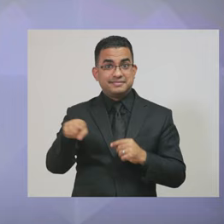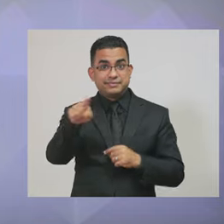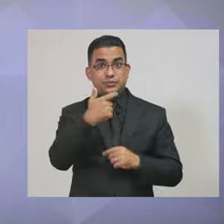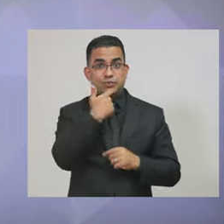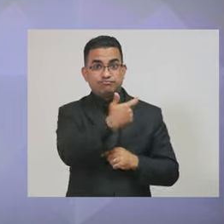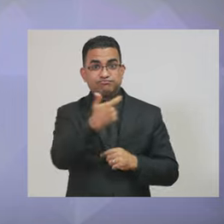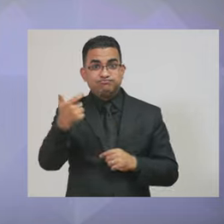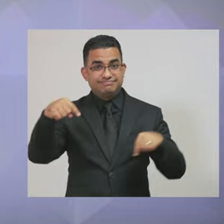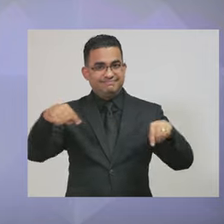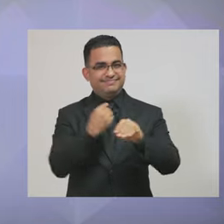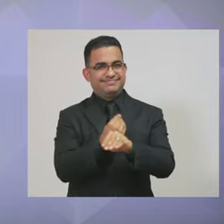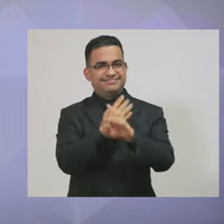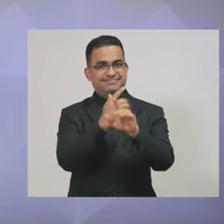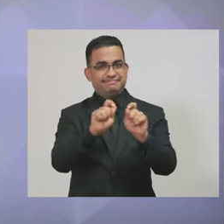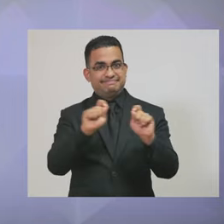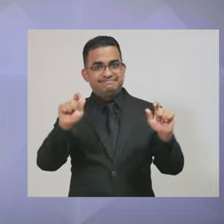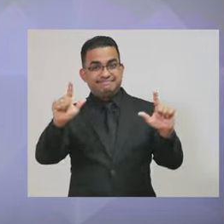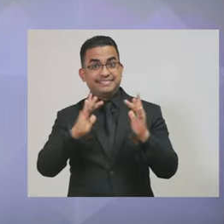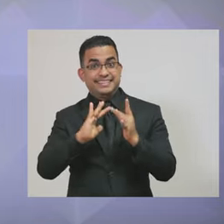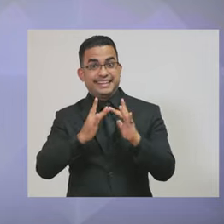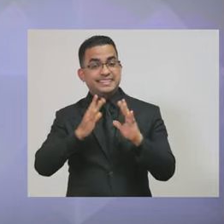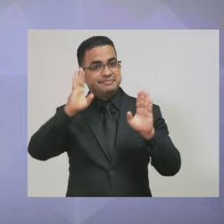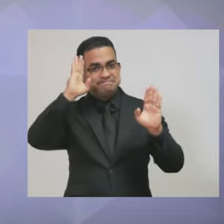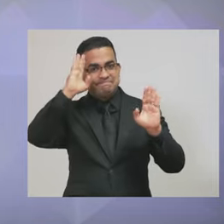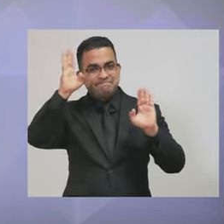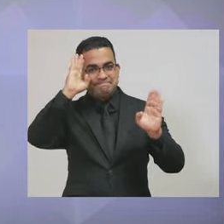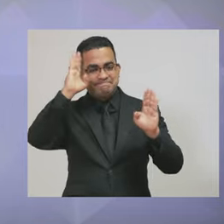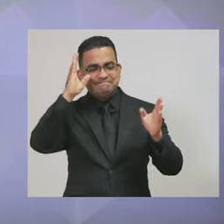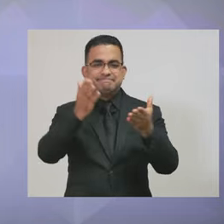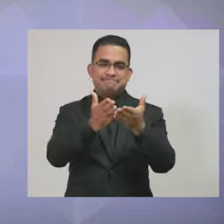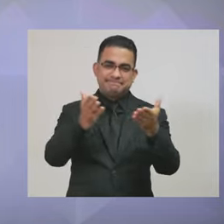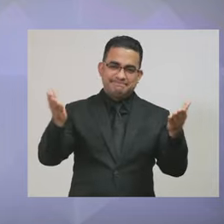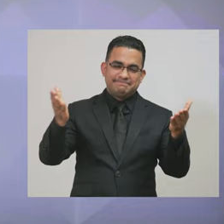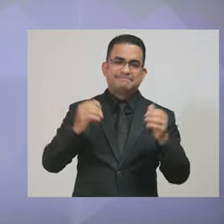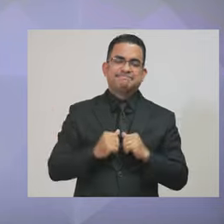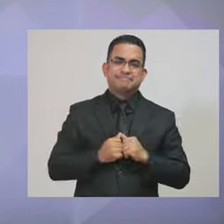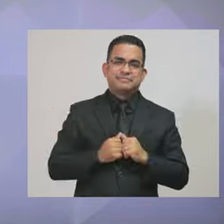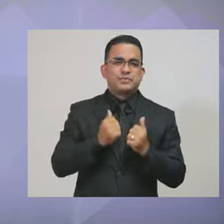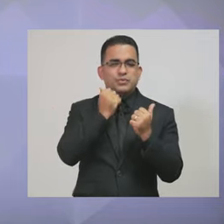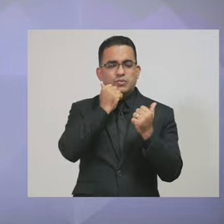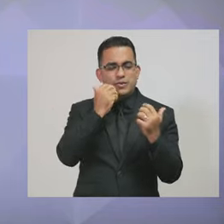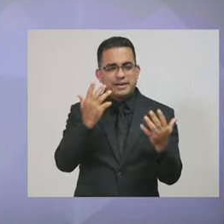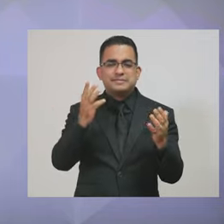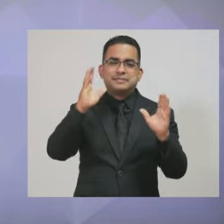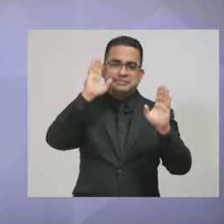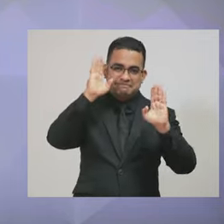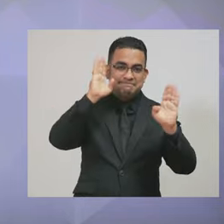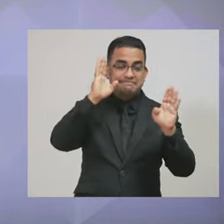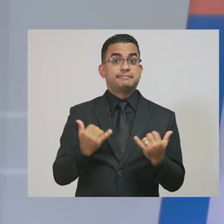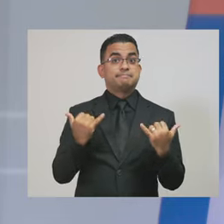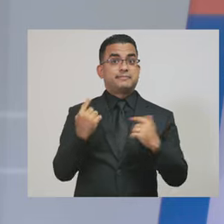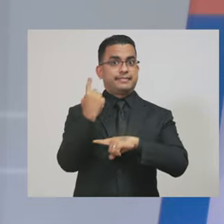que nos siguen por los medios de comunicación y las redes sociales a todos un afectuoso